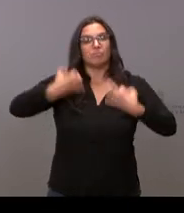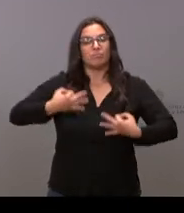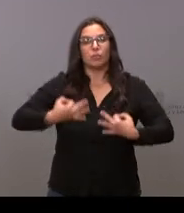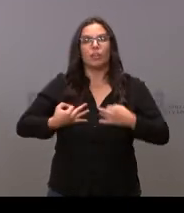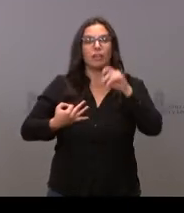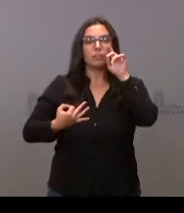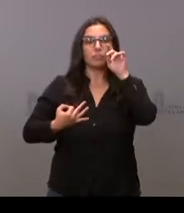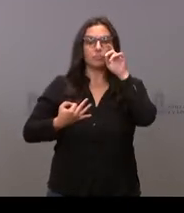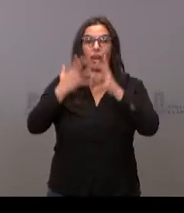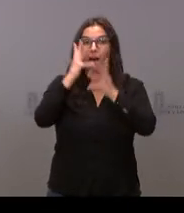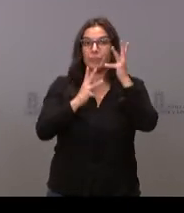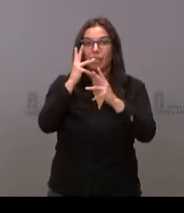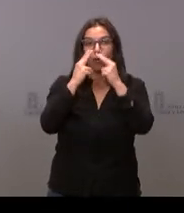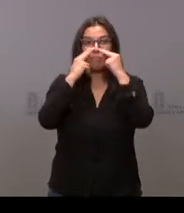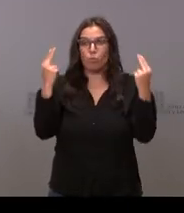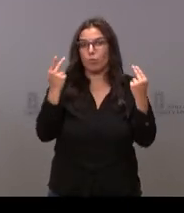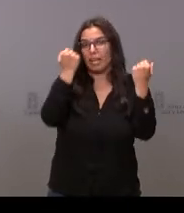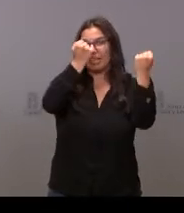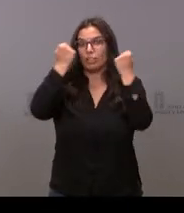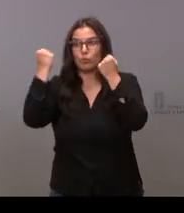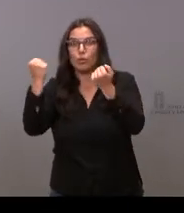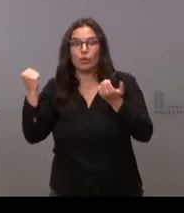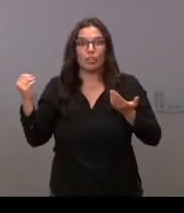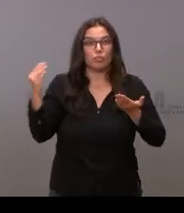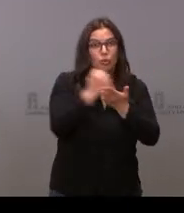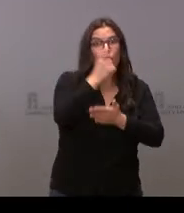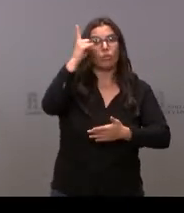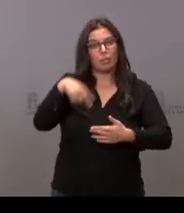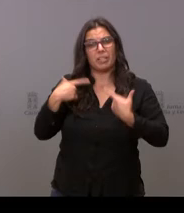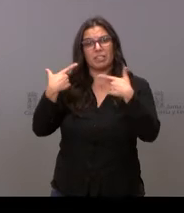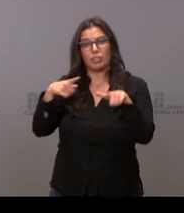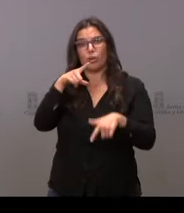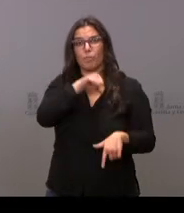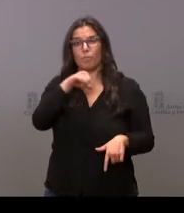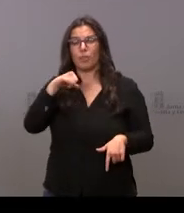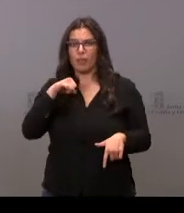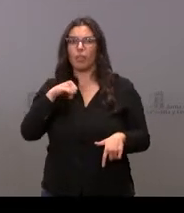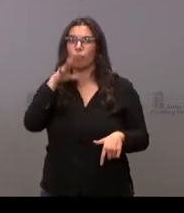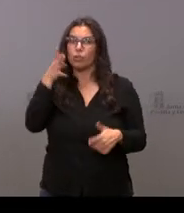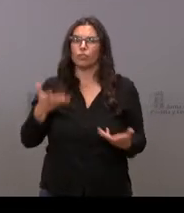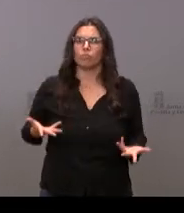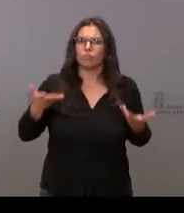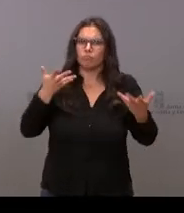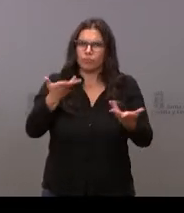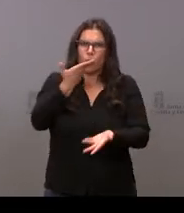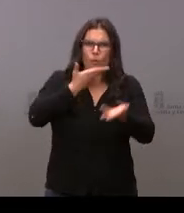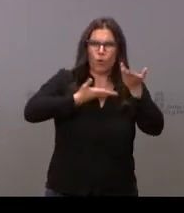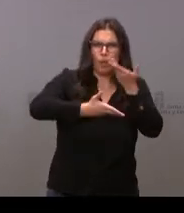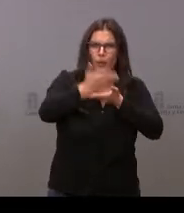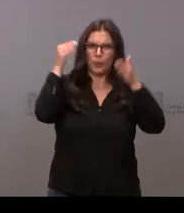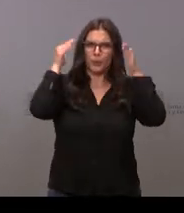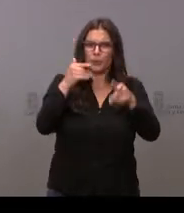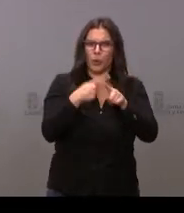las administraciones e instituciones y el sector privado estemos dispuestos a implicarnos en las cosas que